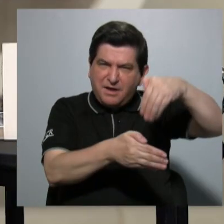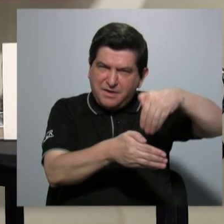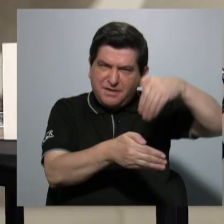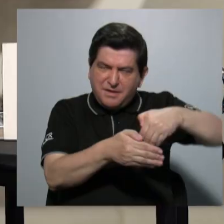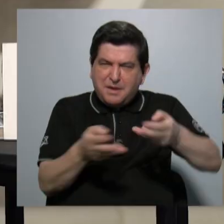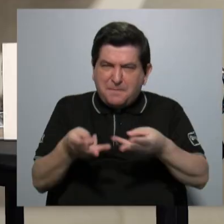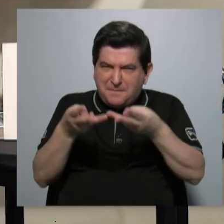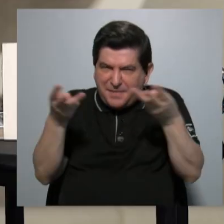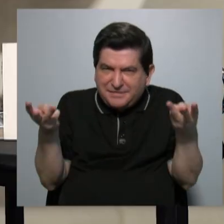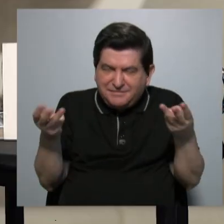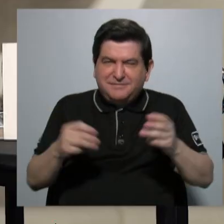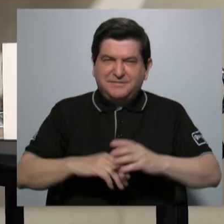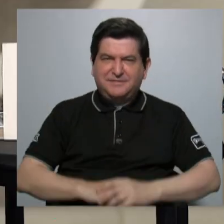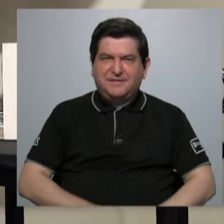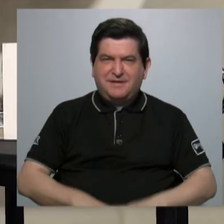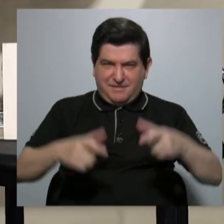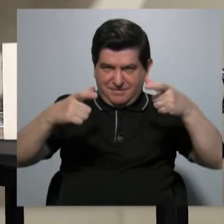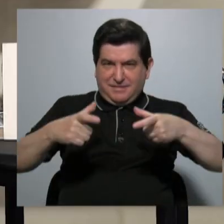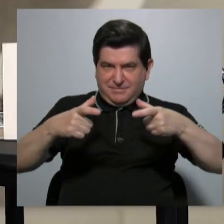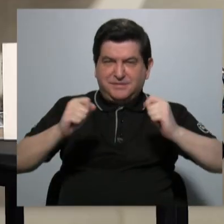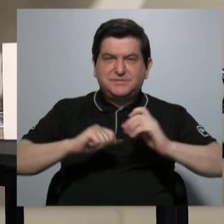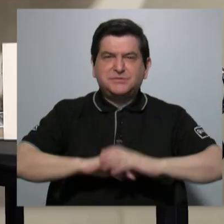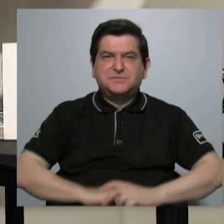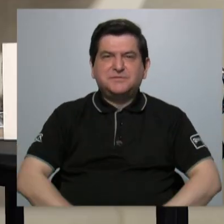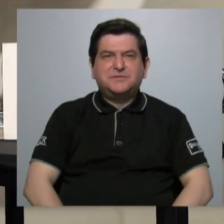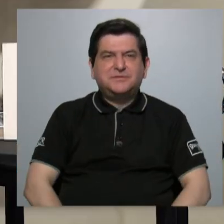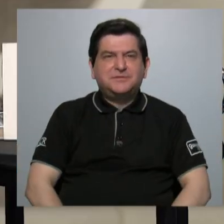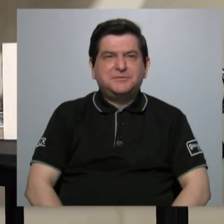ese disco y el repertorio, el